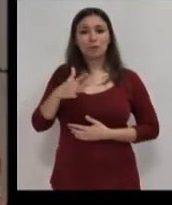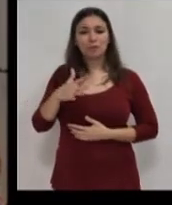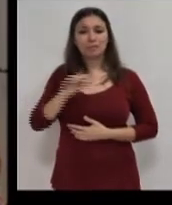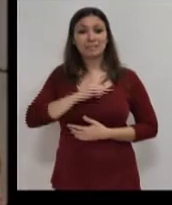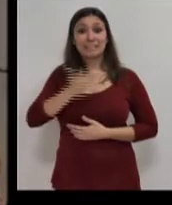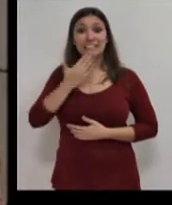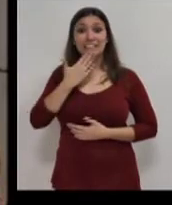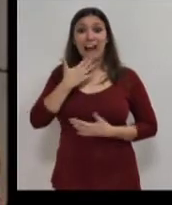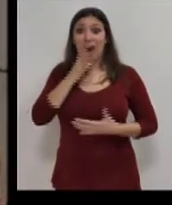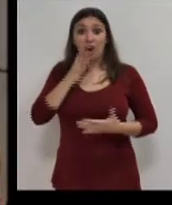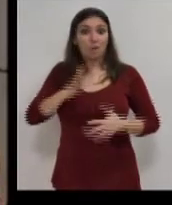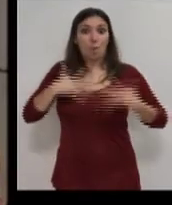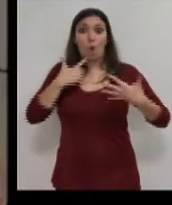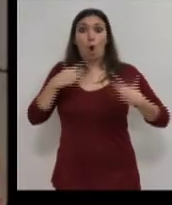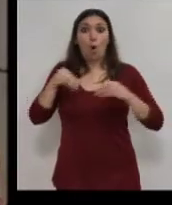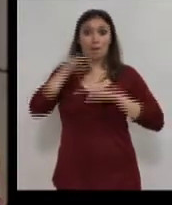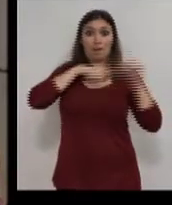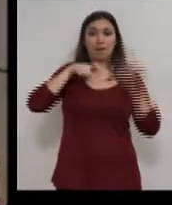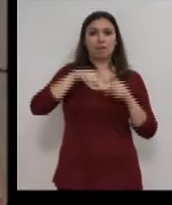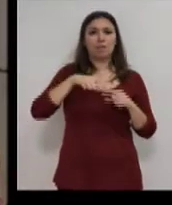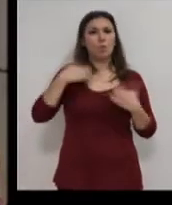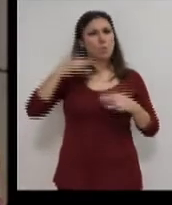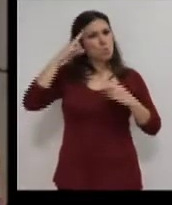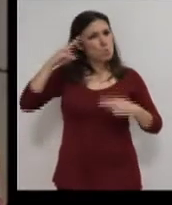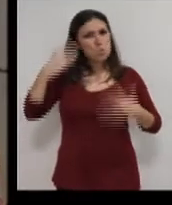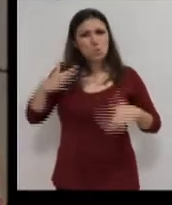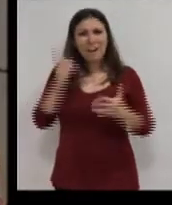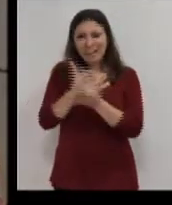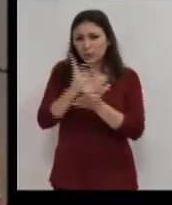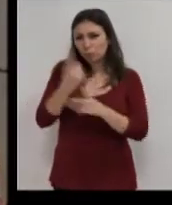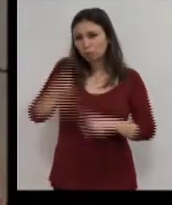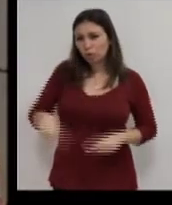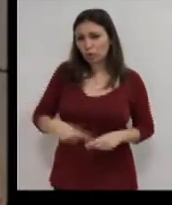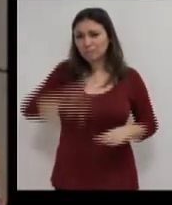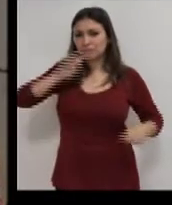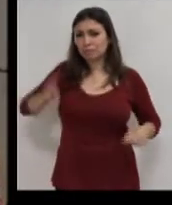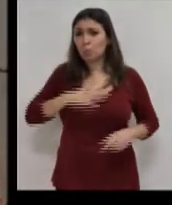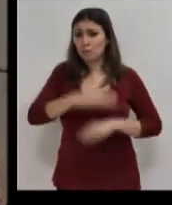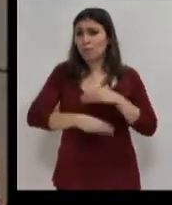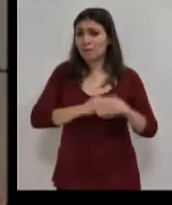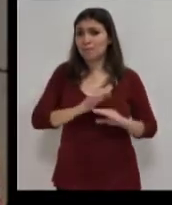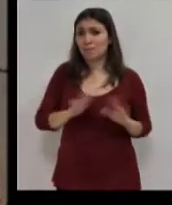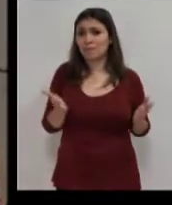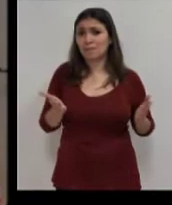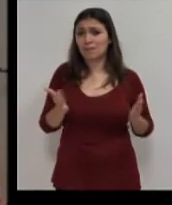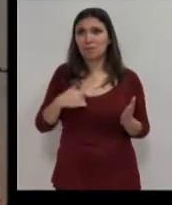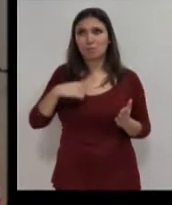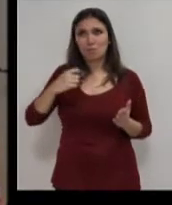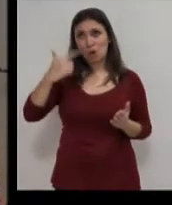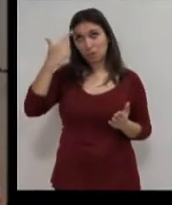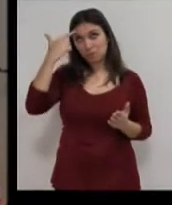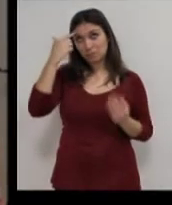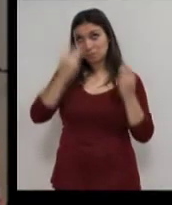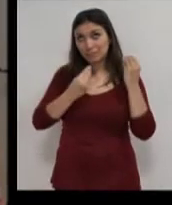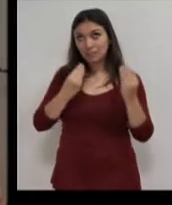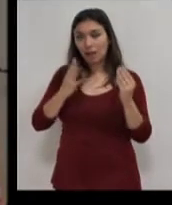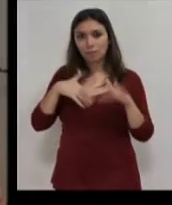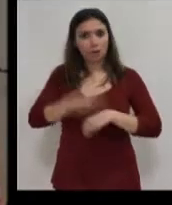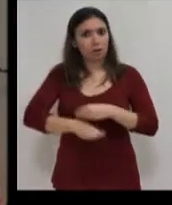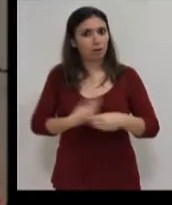muchos aspectos por satisfactorias, pero por los retos que hay y por la cantidad de cosas que ya se pueden